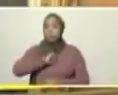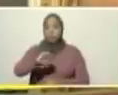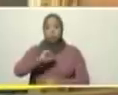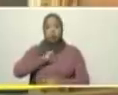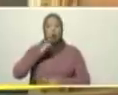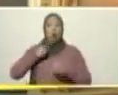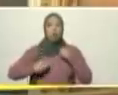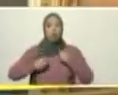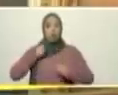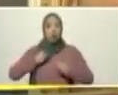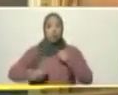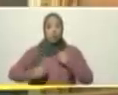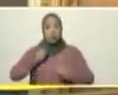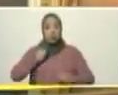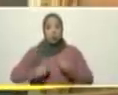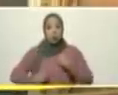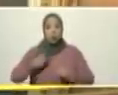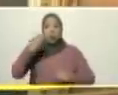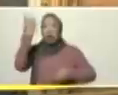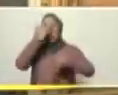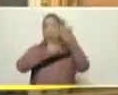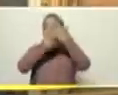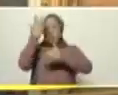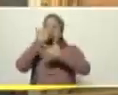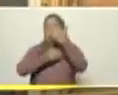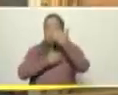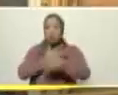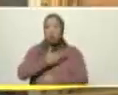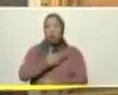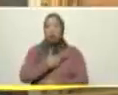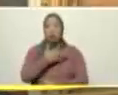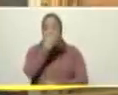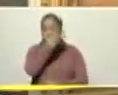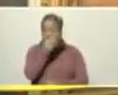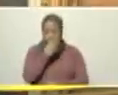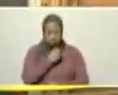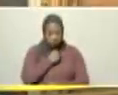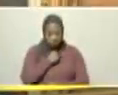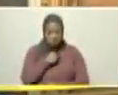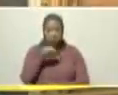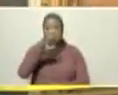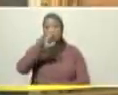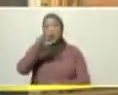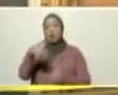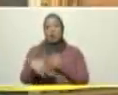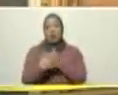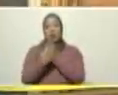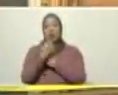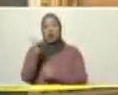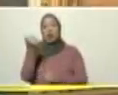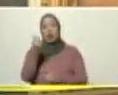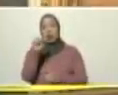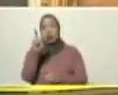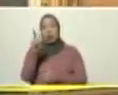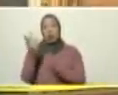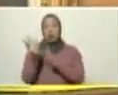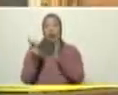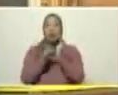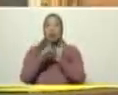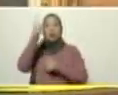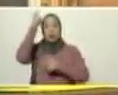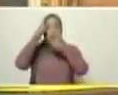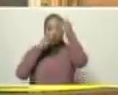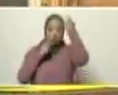incertidumbre, de indignación. A las 3 de la mañana del 12 de abril, el comandante